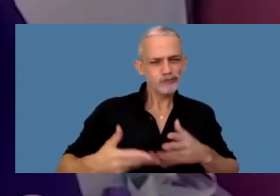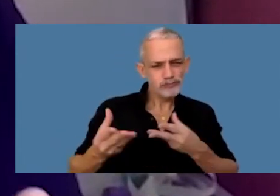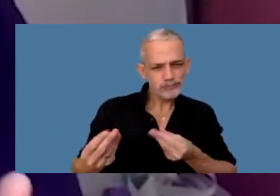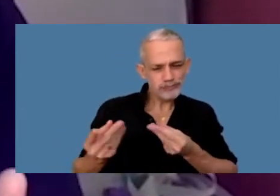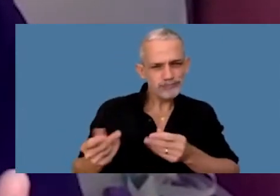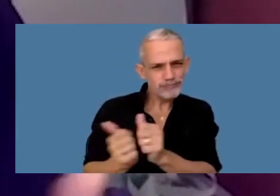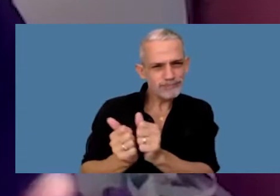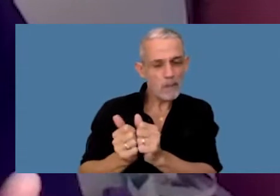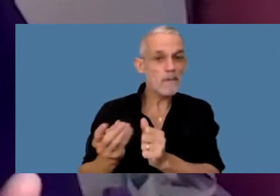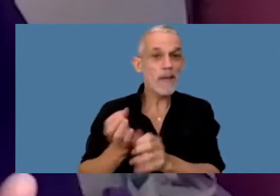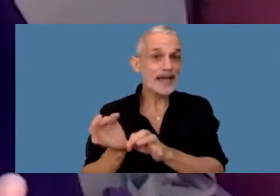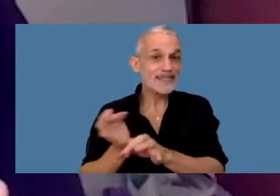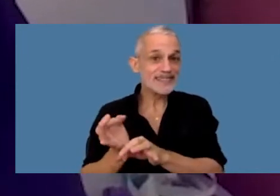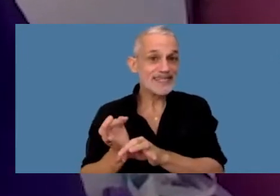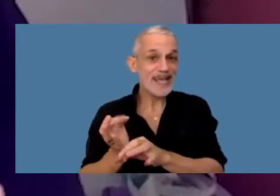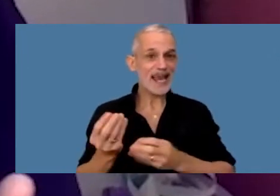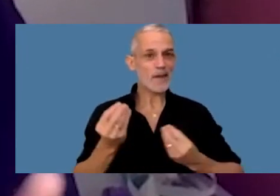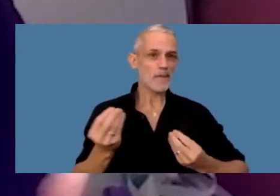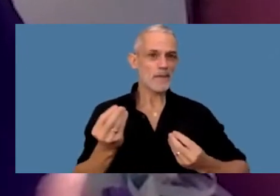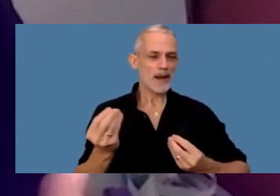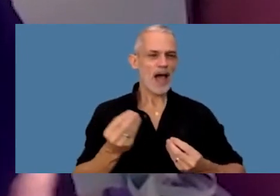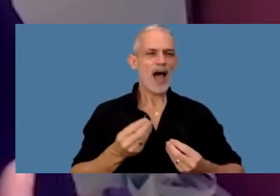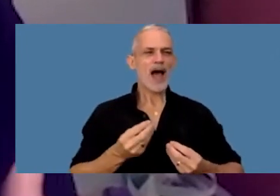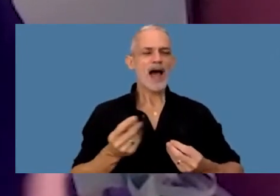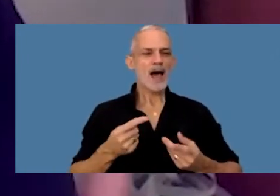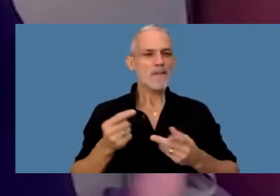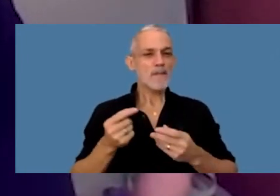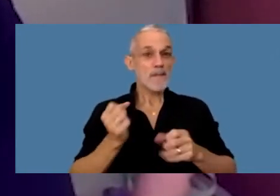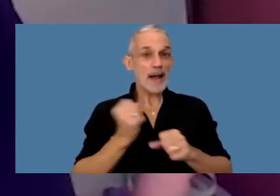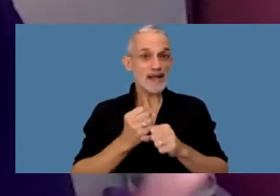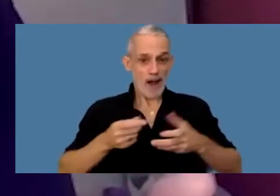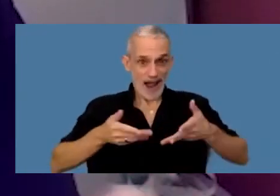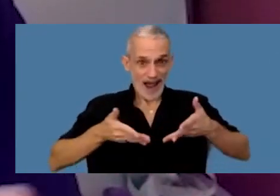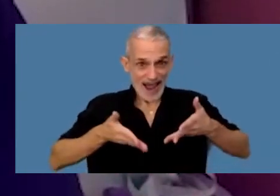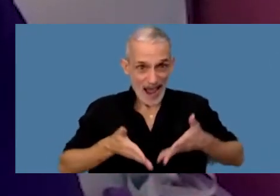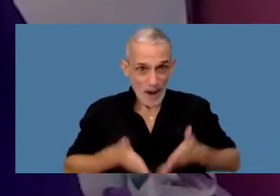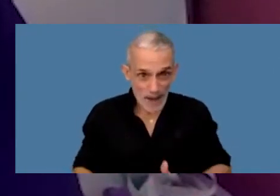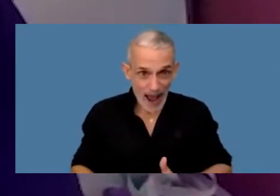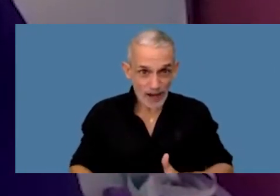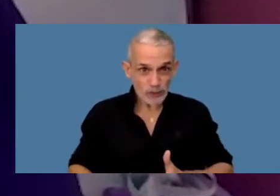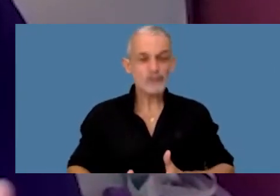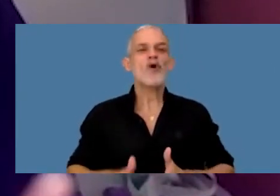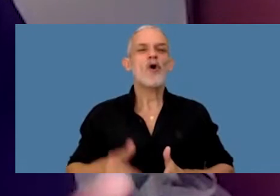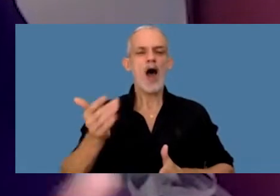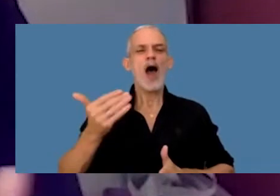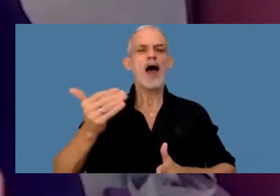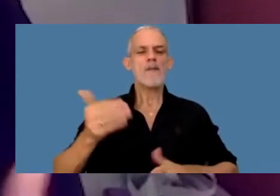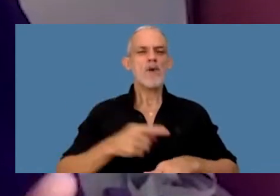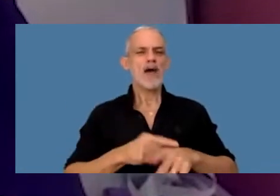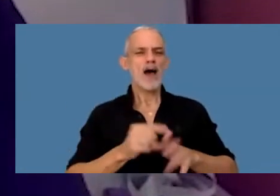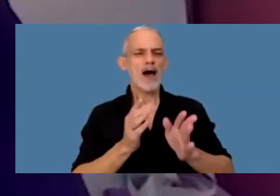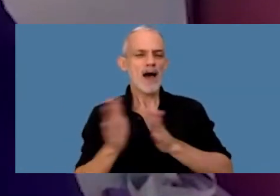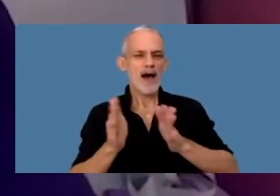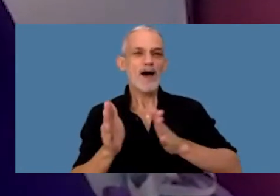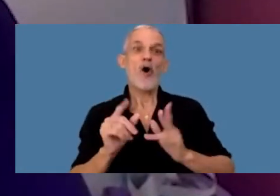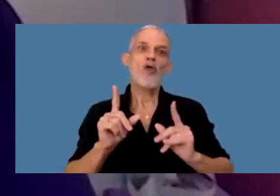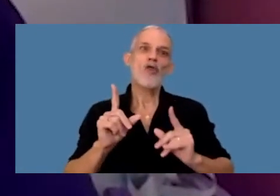atravesar todo ese trabajo de parto. En mi caso en particular, bueno, como dijo Fabi,